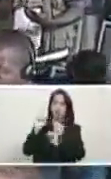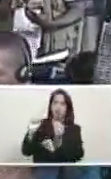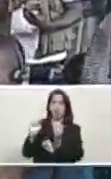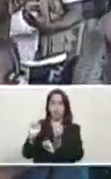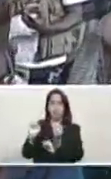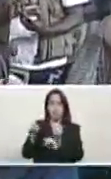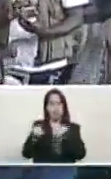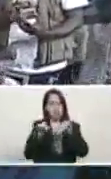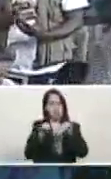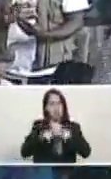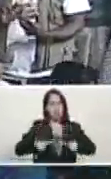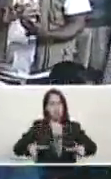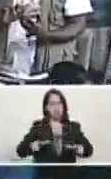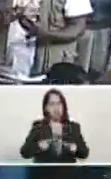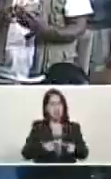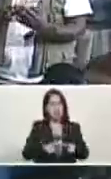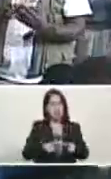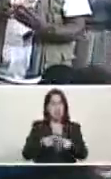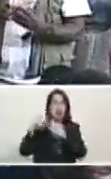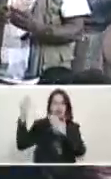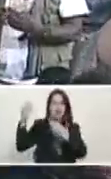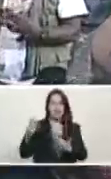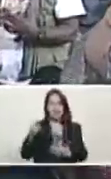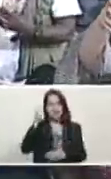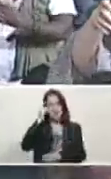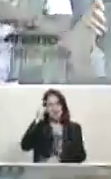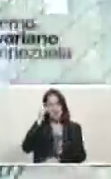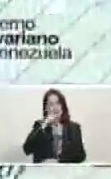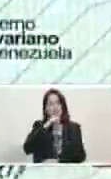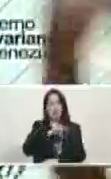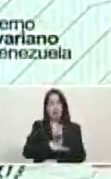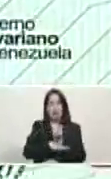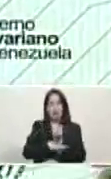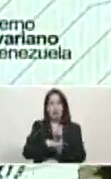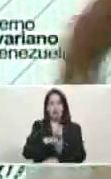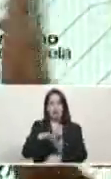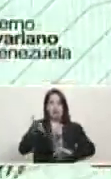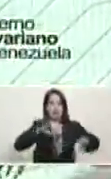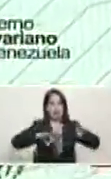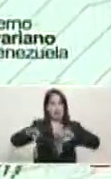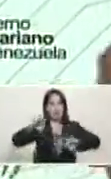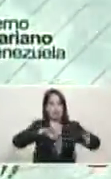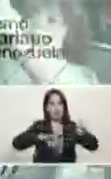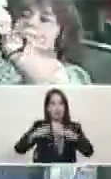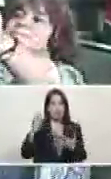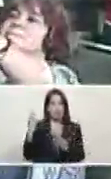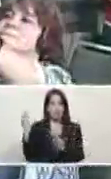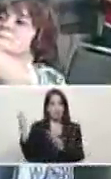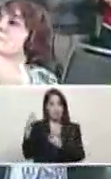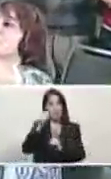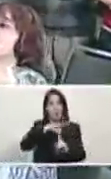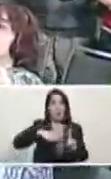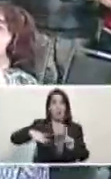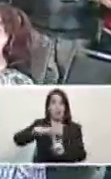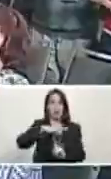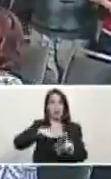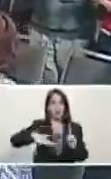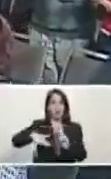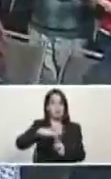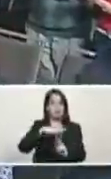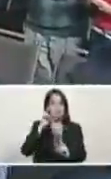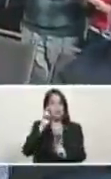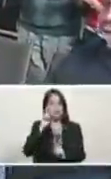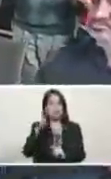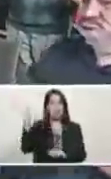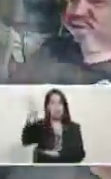reciben este día histórico en el teatro teresa carreño con este ambiente donde además ondea en el